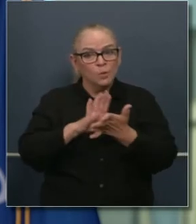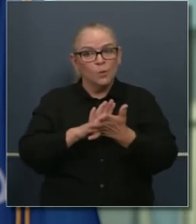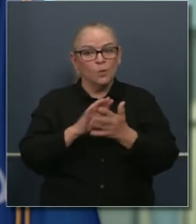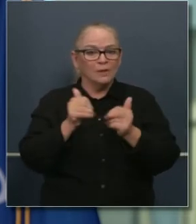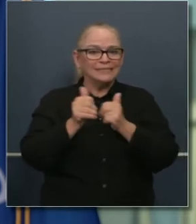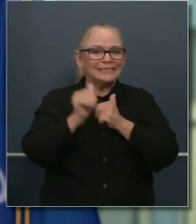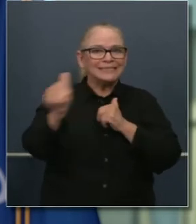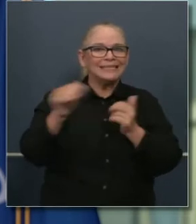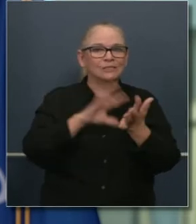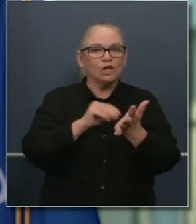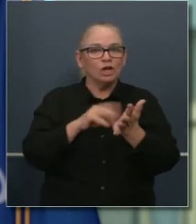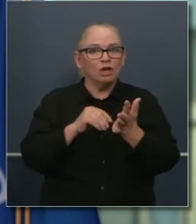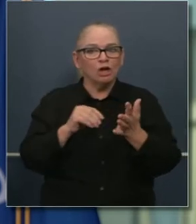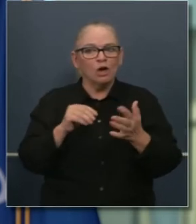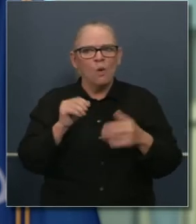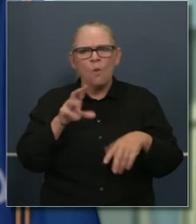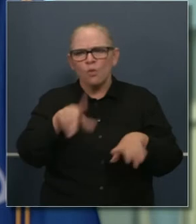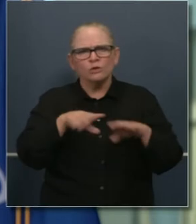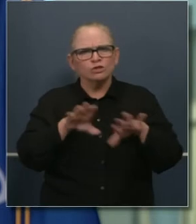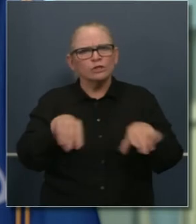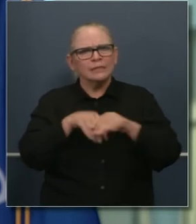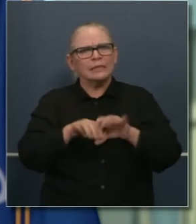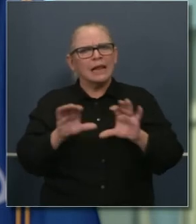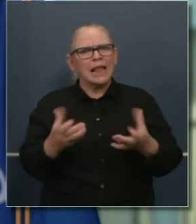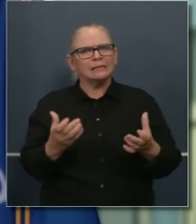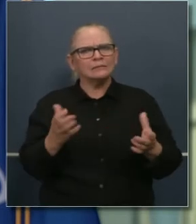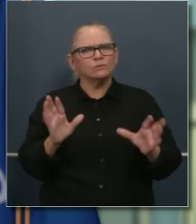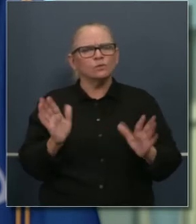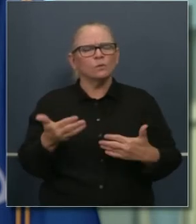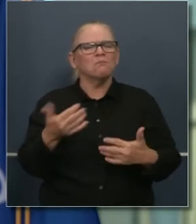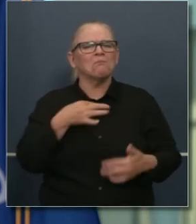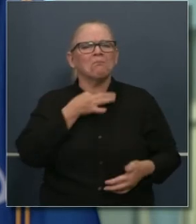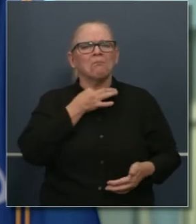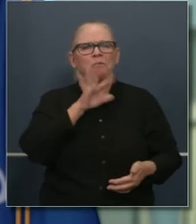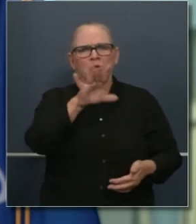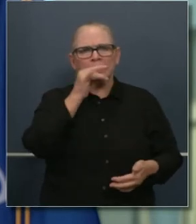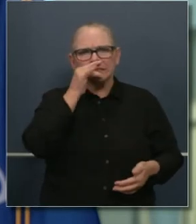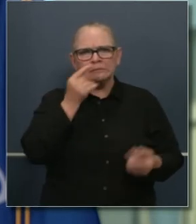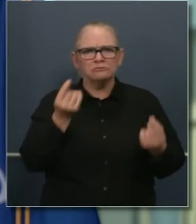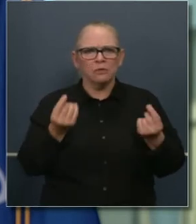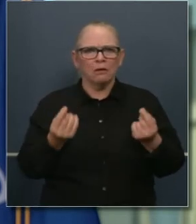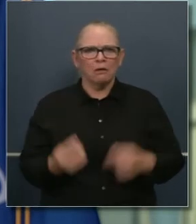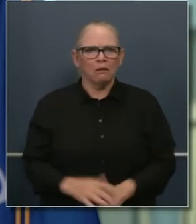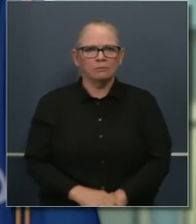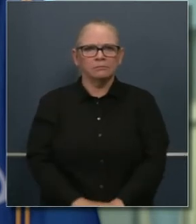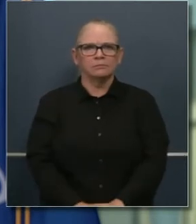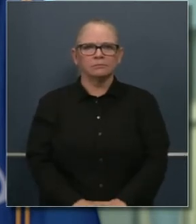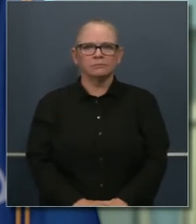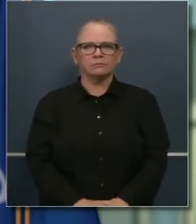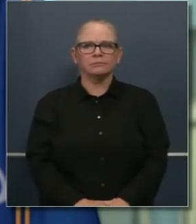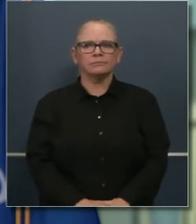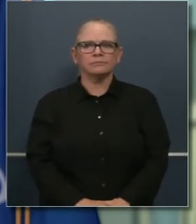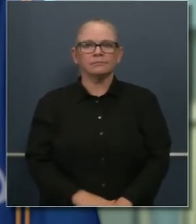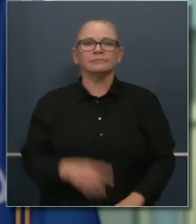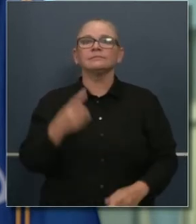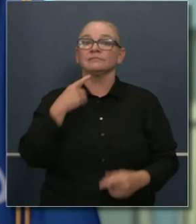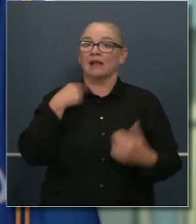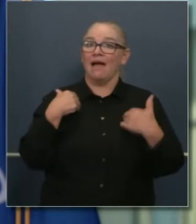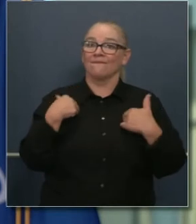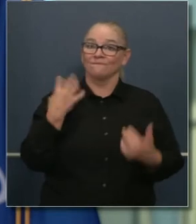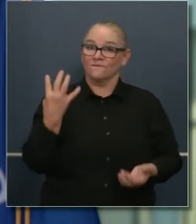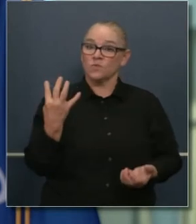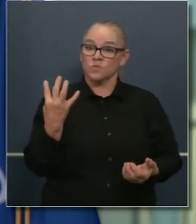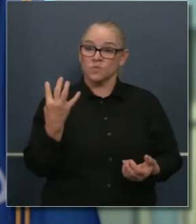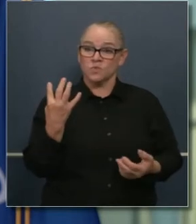participan a distancia o pudieron regresar a las clases en persona tengo